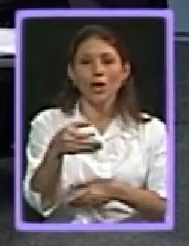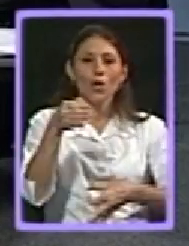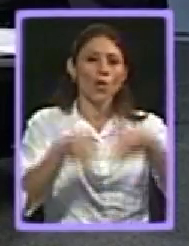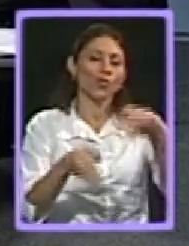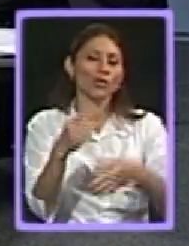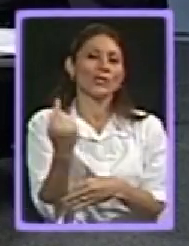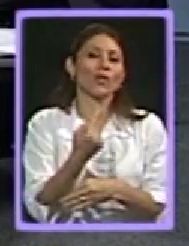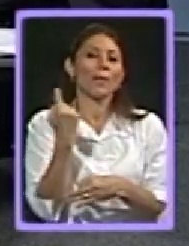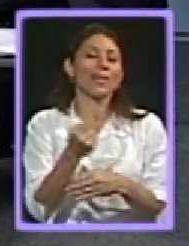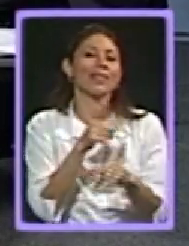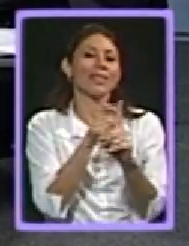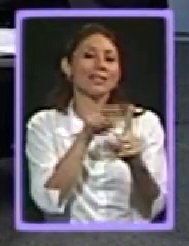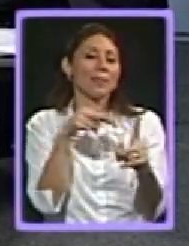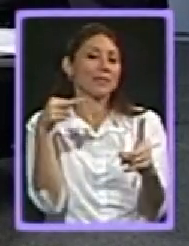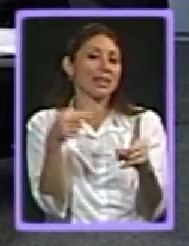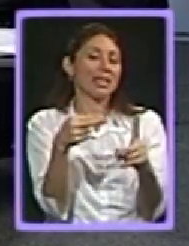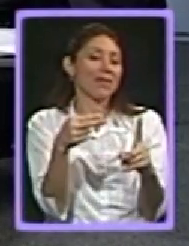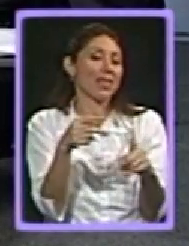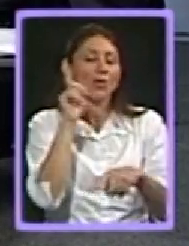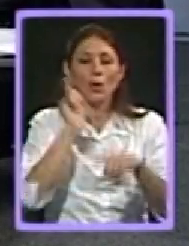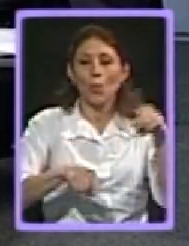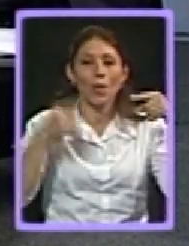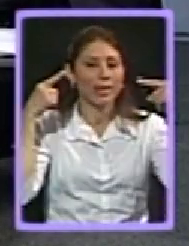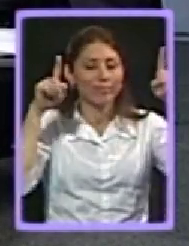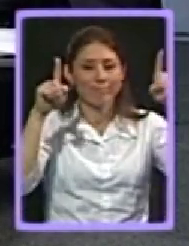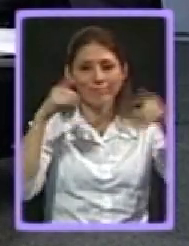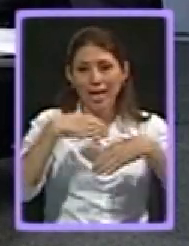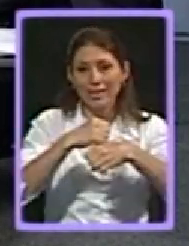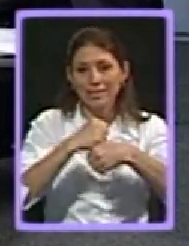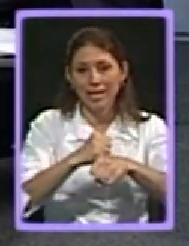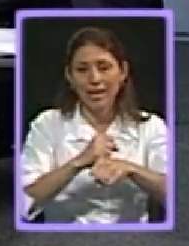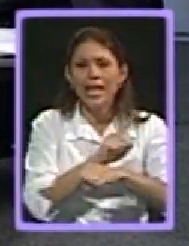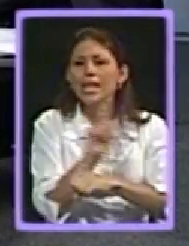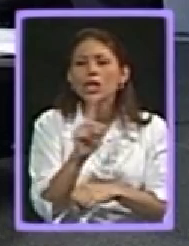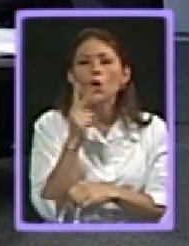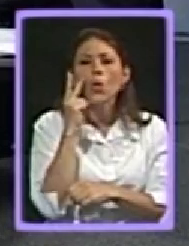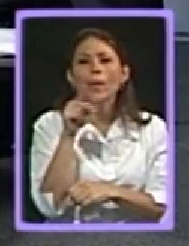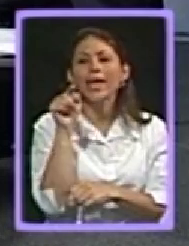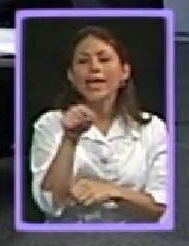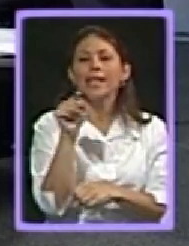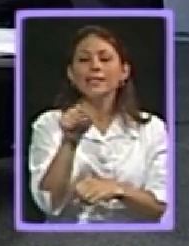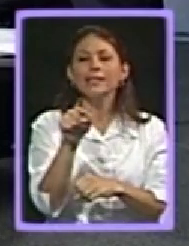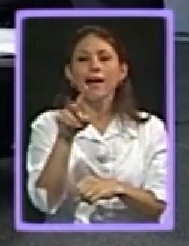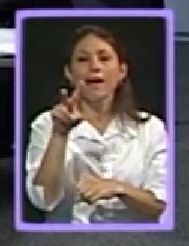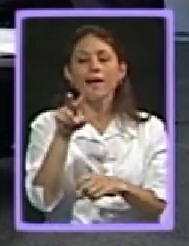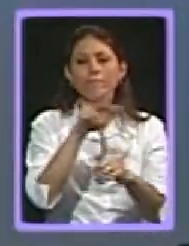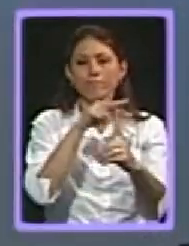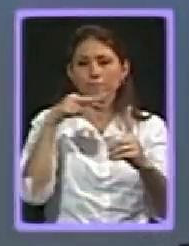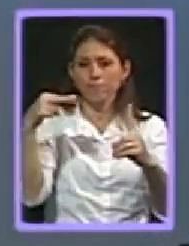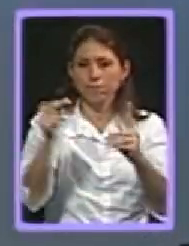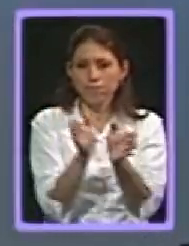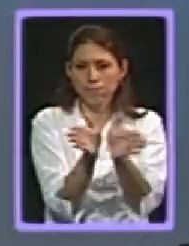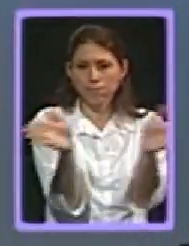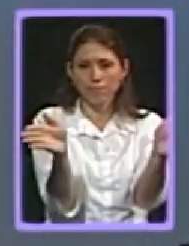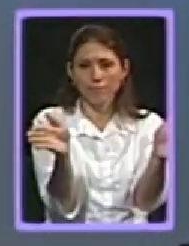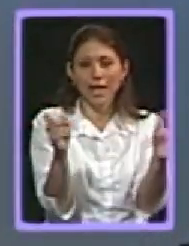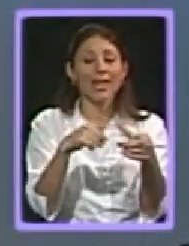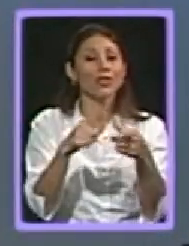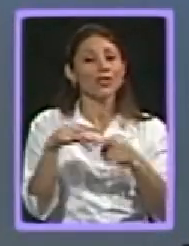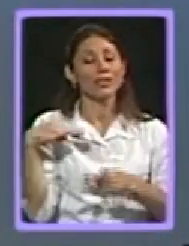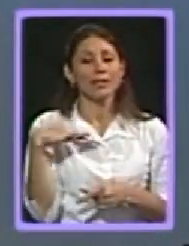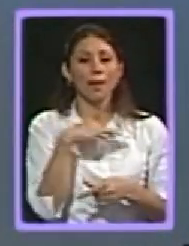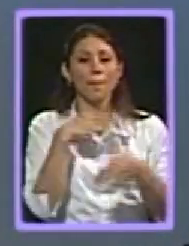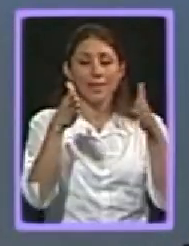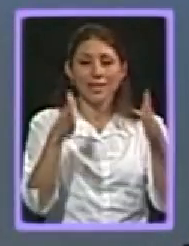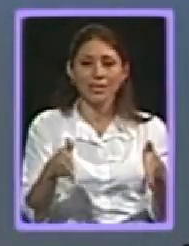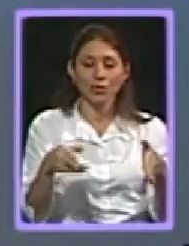de lo que no puede hacer y no ve esa dimensión macro del tema. Entonces el ministro de Hacienda, pues sí, es el que tiene que